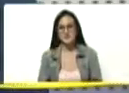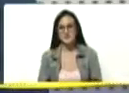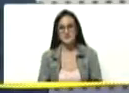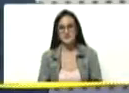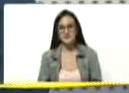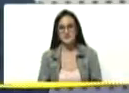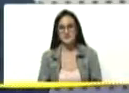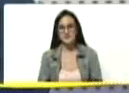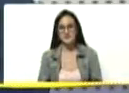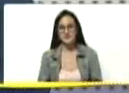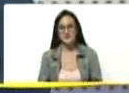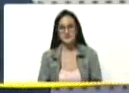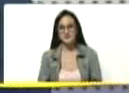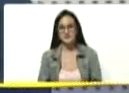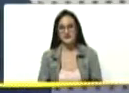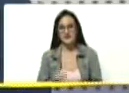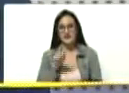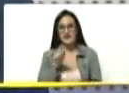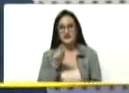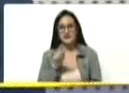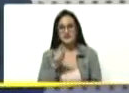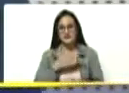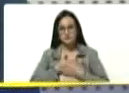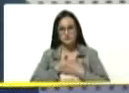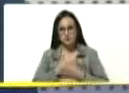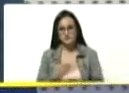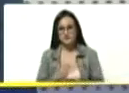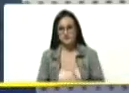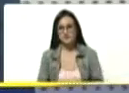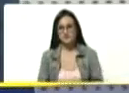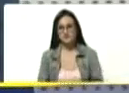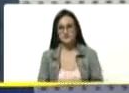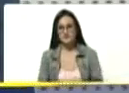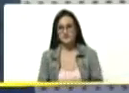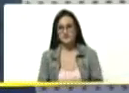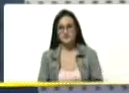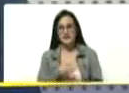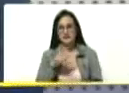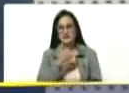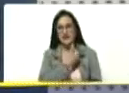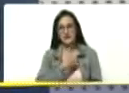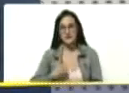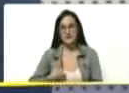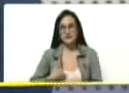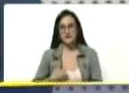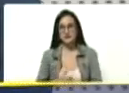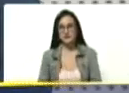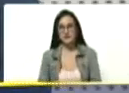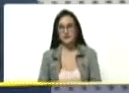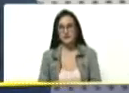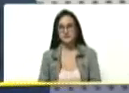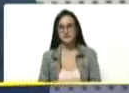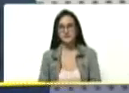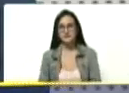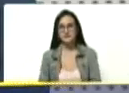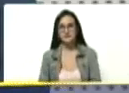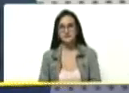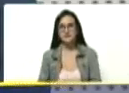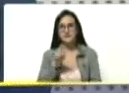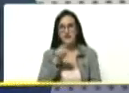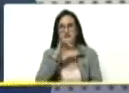Ese desprendimiento, esa solidaridad, ese sacrificio, ese